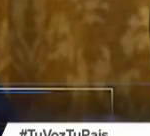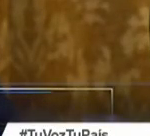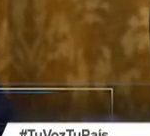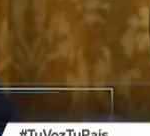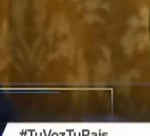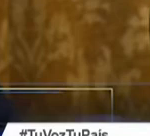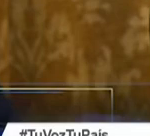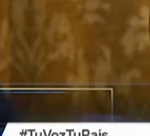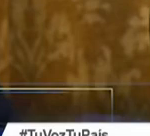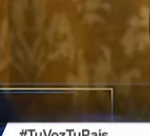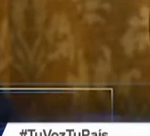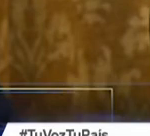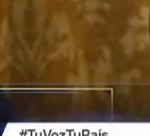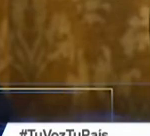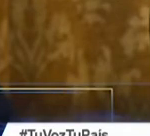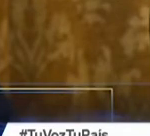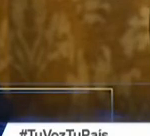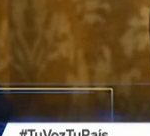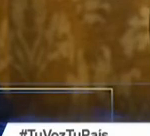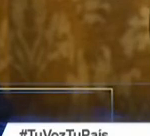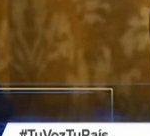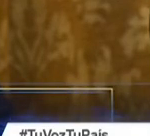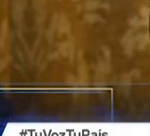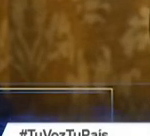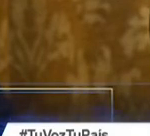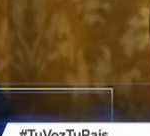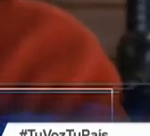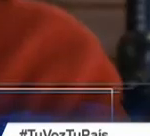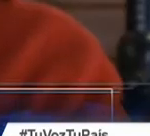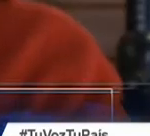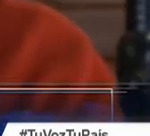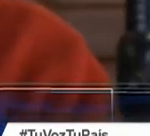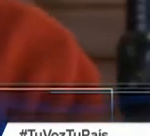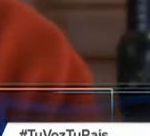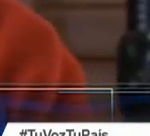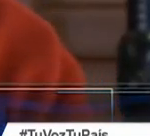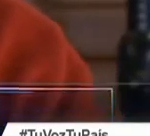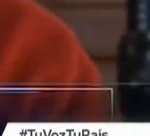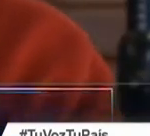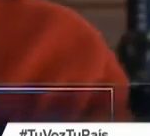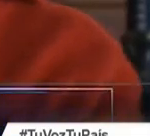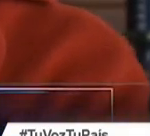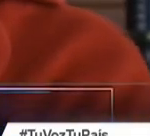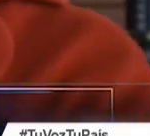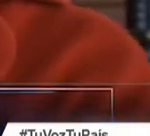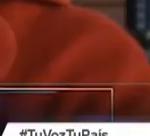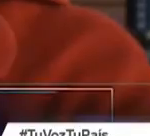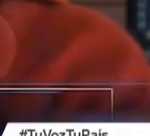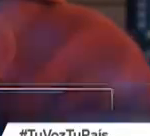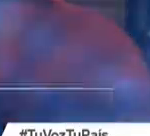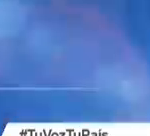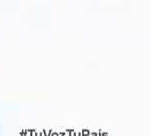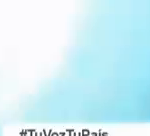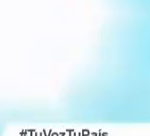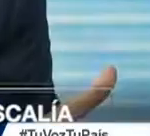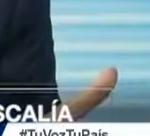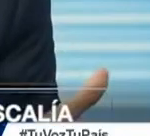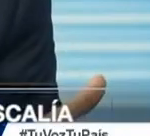Del diálogo nacional, el presidente de la República, Lenín Moreno, mantuvo una reunión con representantes de la